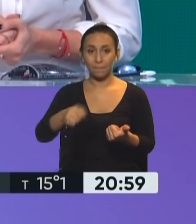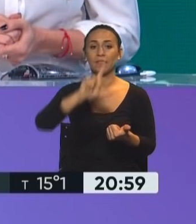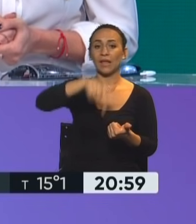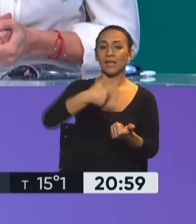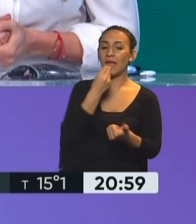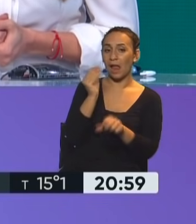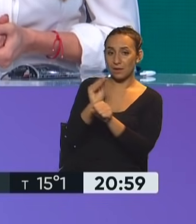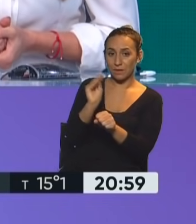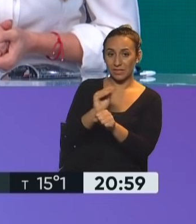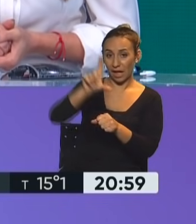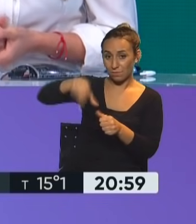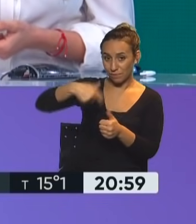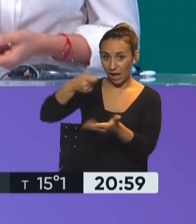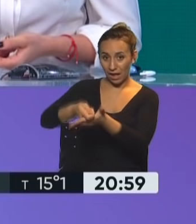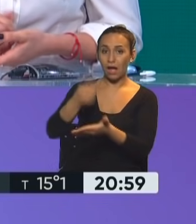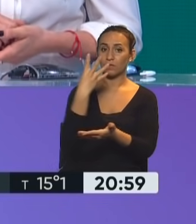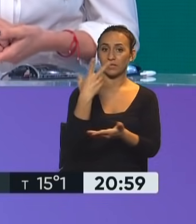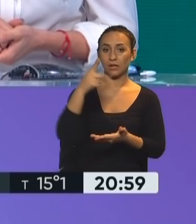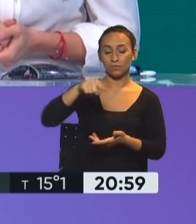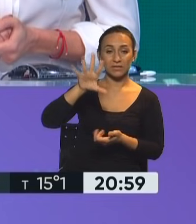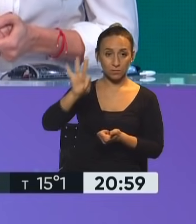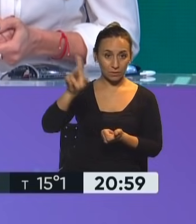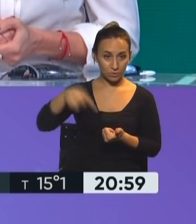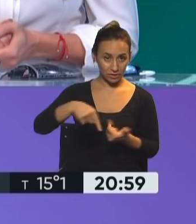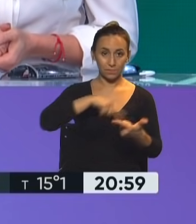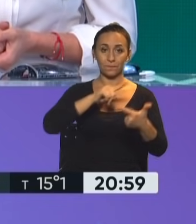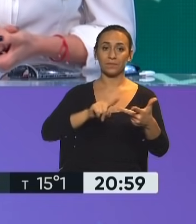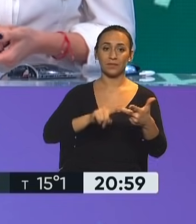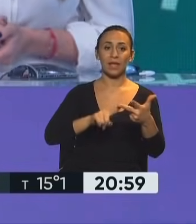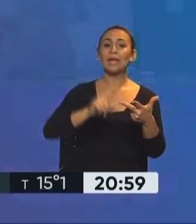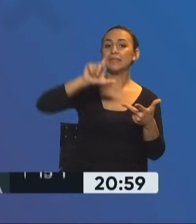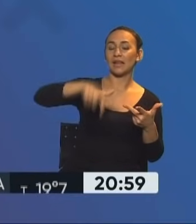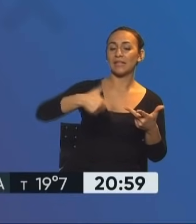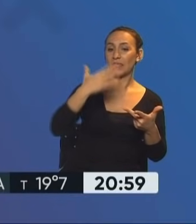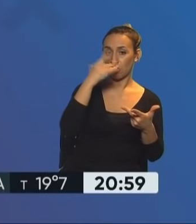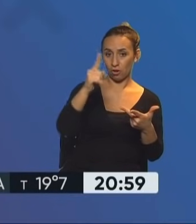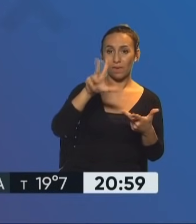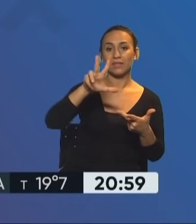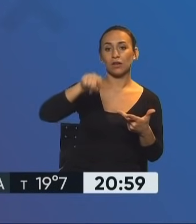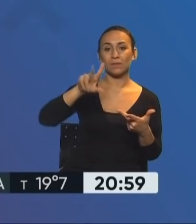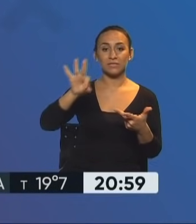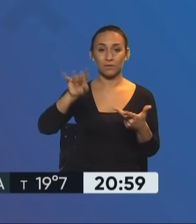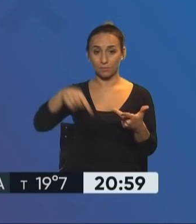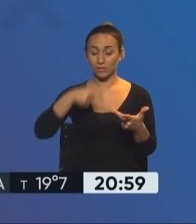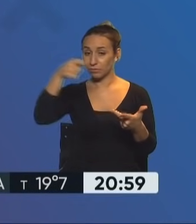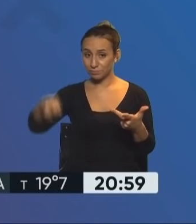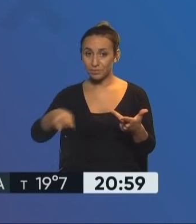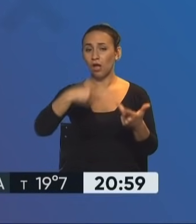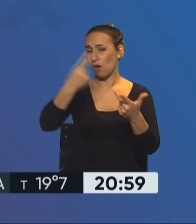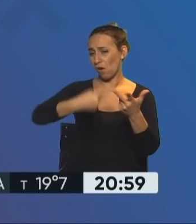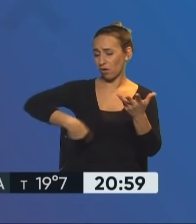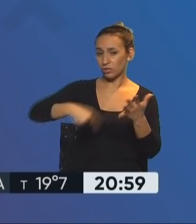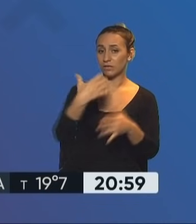alimentar 43,50%, la tarjeta social Córdoba 3,50%, otros 6,20%. Con recursos